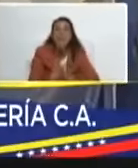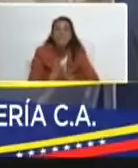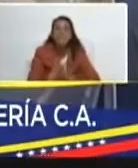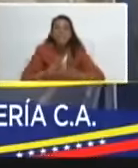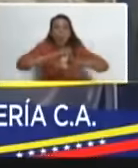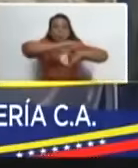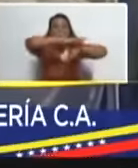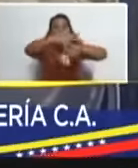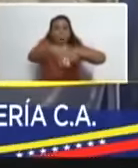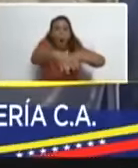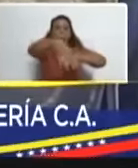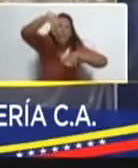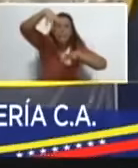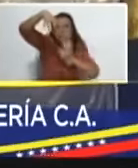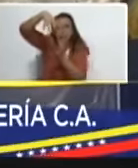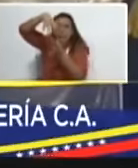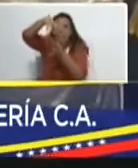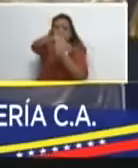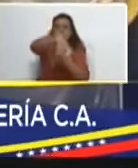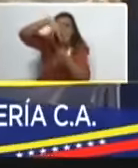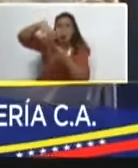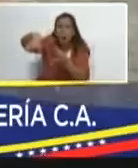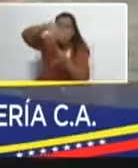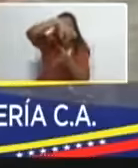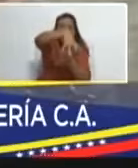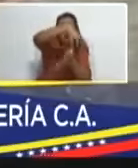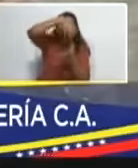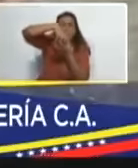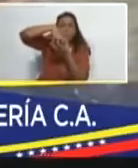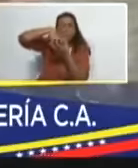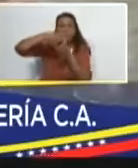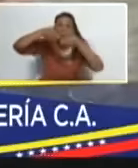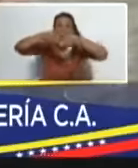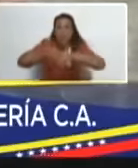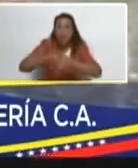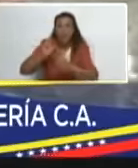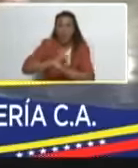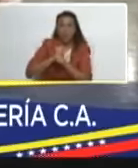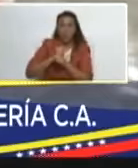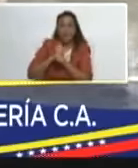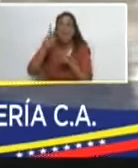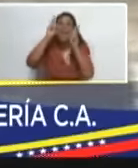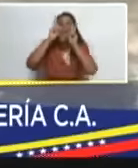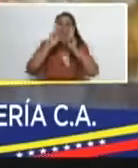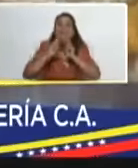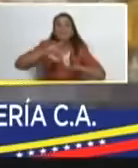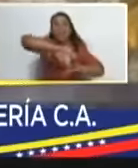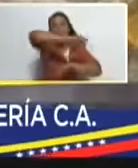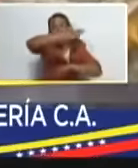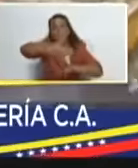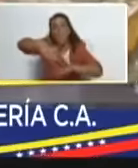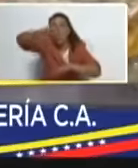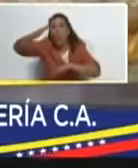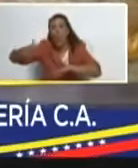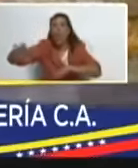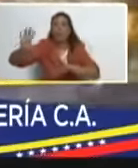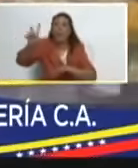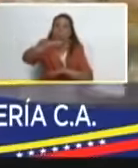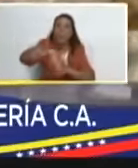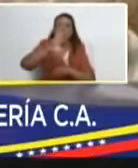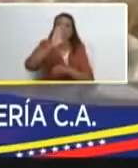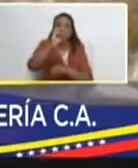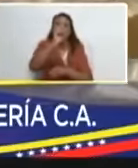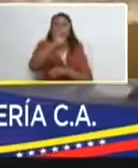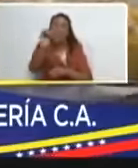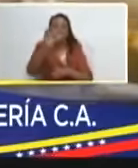hacemos la extracción, obtenemos los beneficios a los pescadores y saneamos nuestro golfete de Coro en este caso.